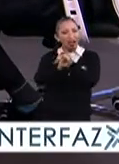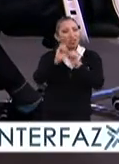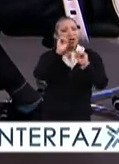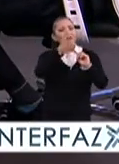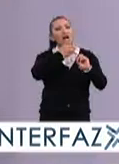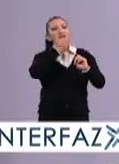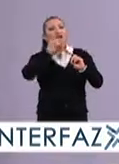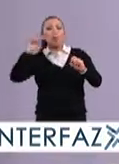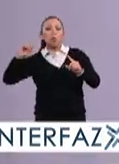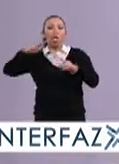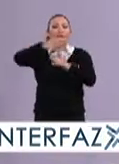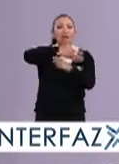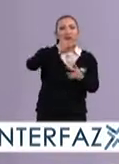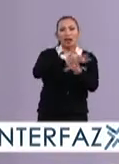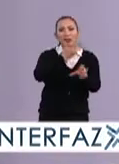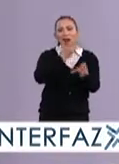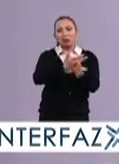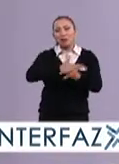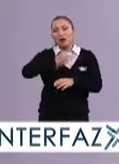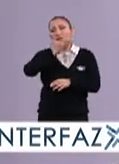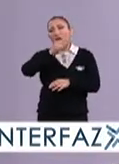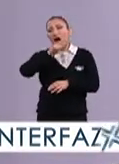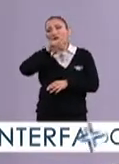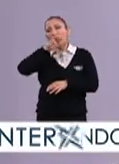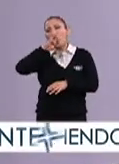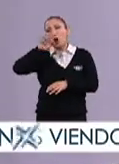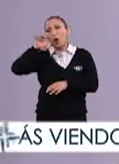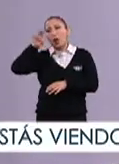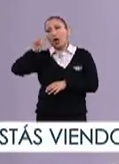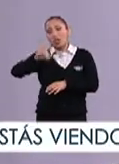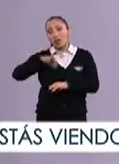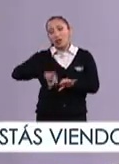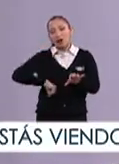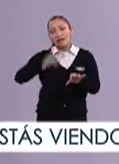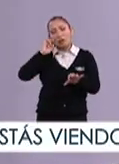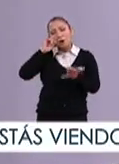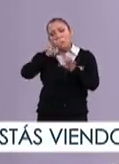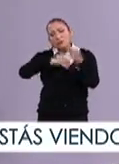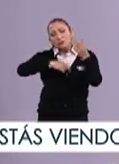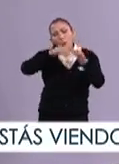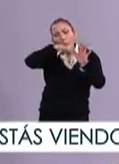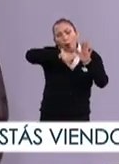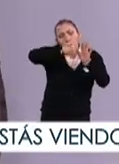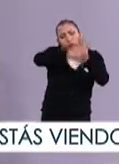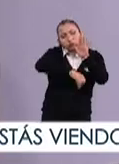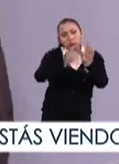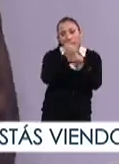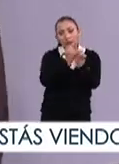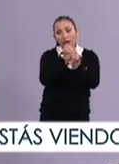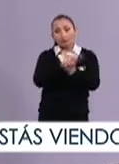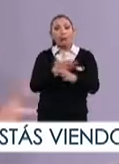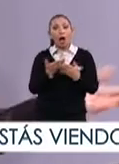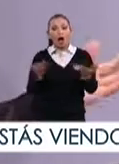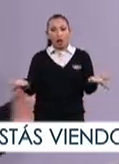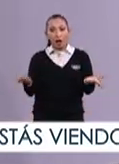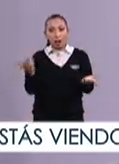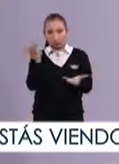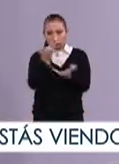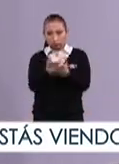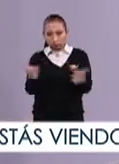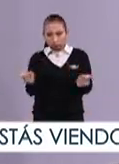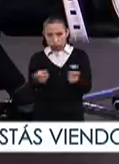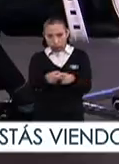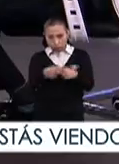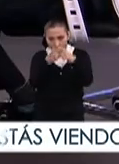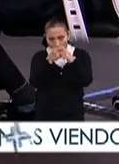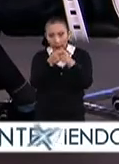de tradiciones como las norteamericanas, como Halloween, entonces le interesa mucho rastrearlo. Así es. Pues vamos a hacer una breve